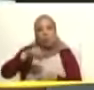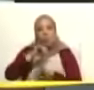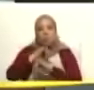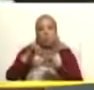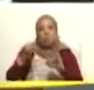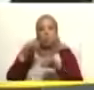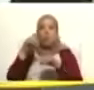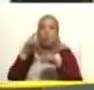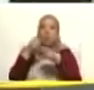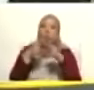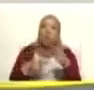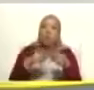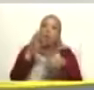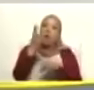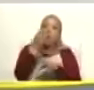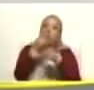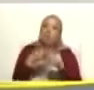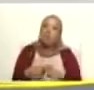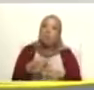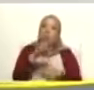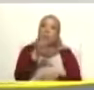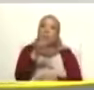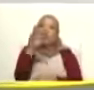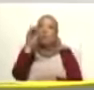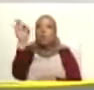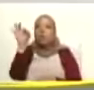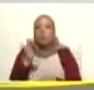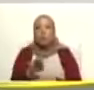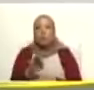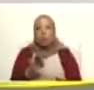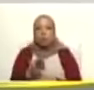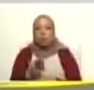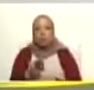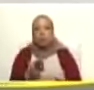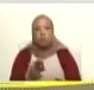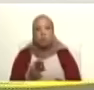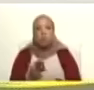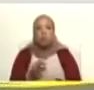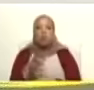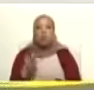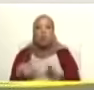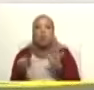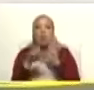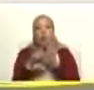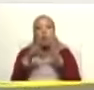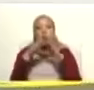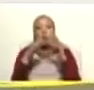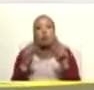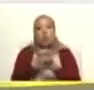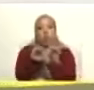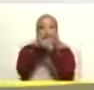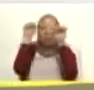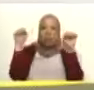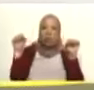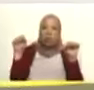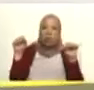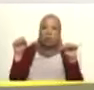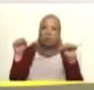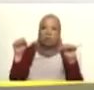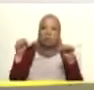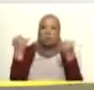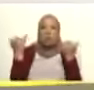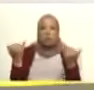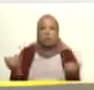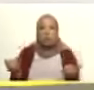se ha cumplido un aproximado de un 50% de la matrícula del liceo en toda la mañana. Y por